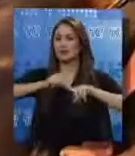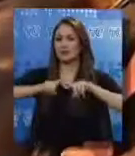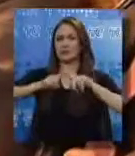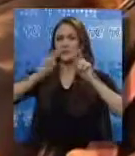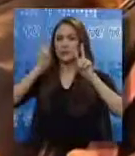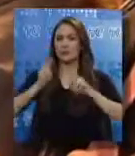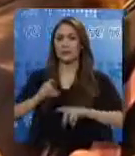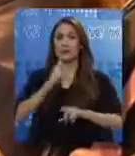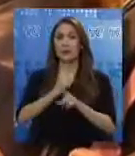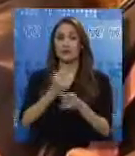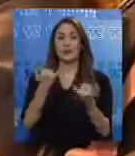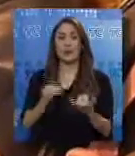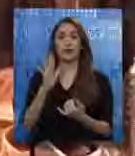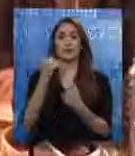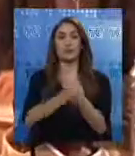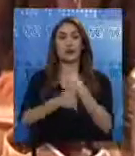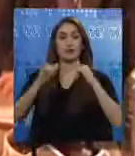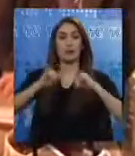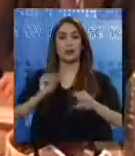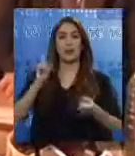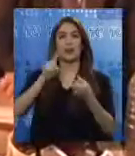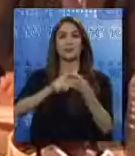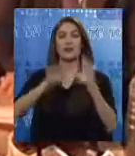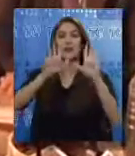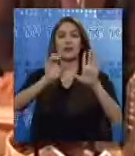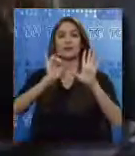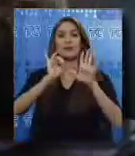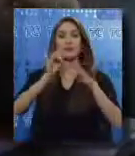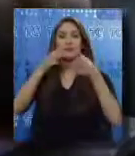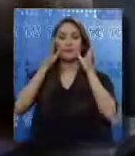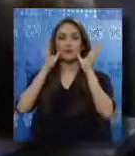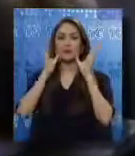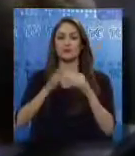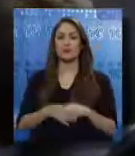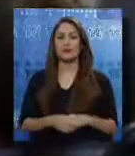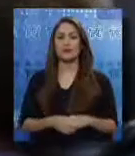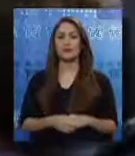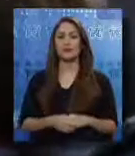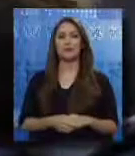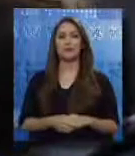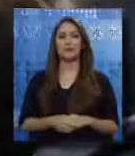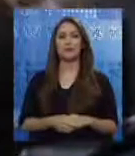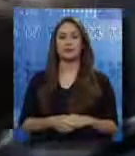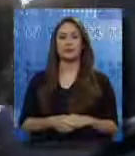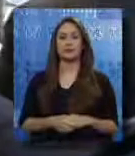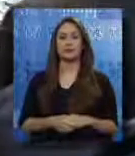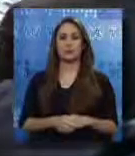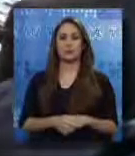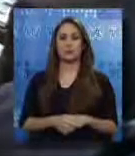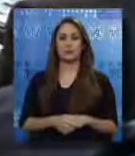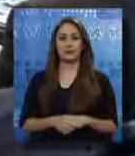inversionistas cataríes estarán en nuestro país hasta el 17 de diciembre. Carlos Andrés Núñez, TC Televisión.